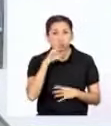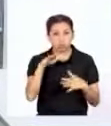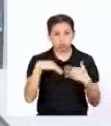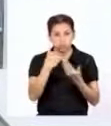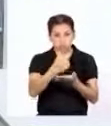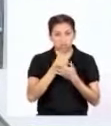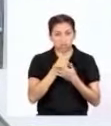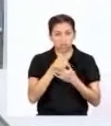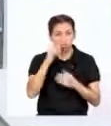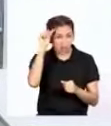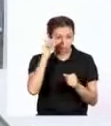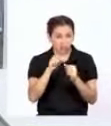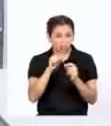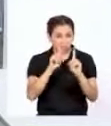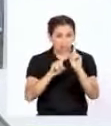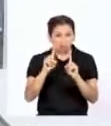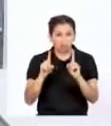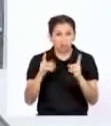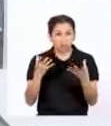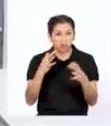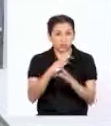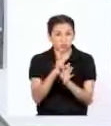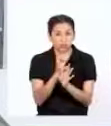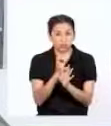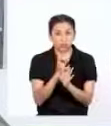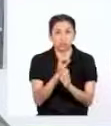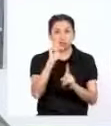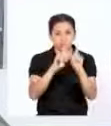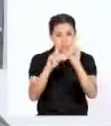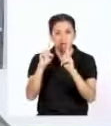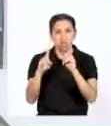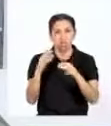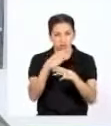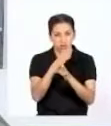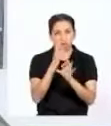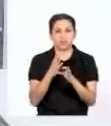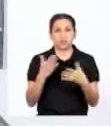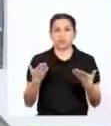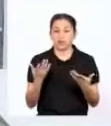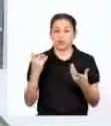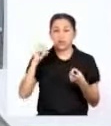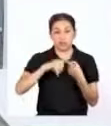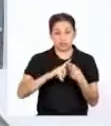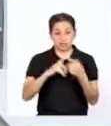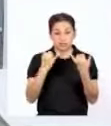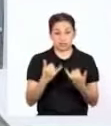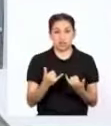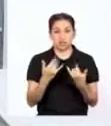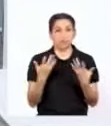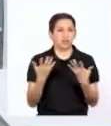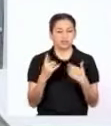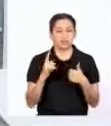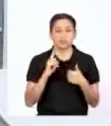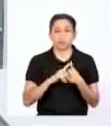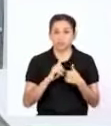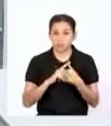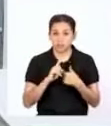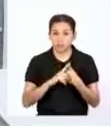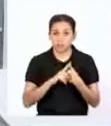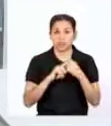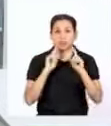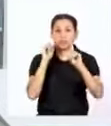¿nos recuerdas algunas de nuestras fuentes? Algunas fuentes de nuestra investigación hasta el momento han